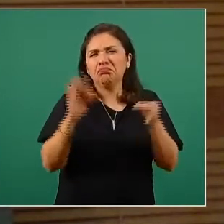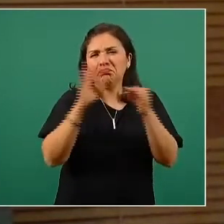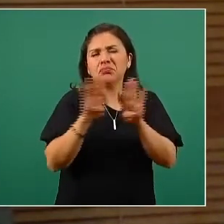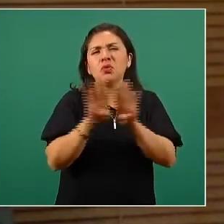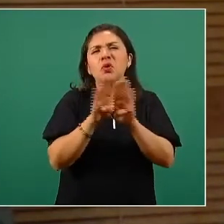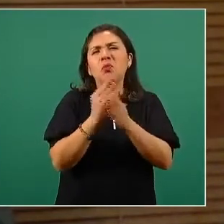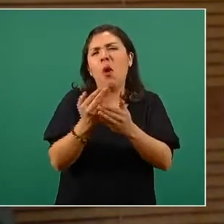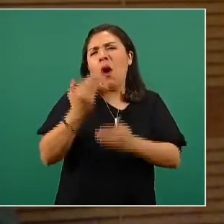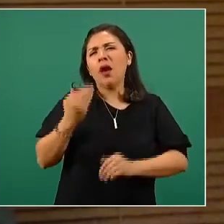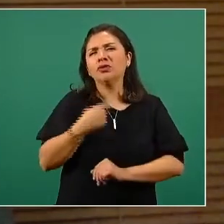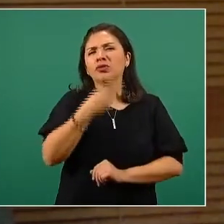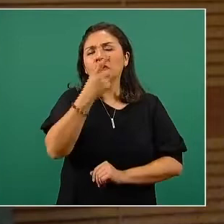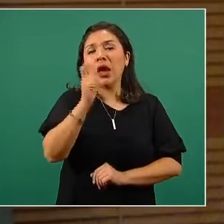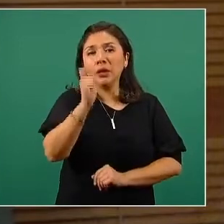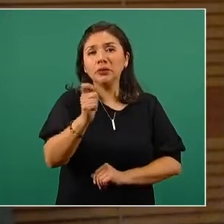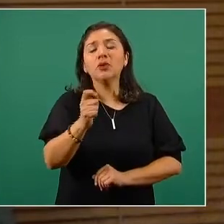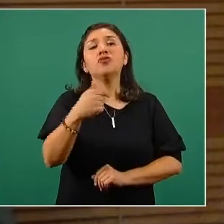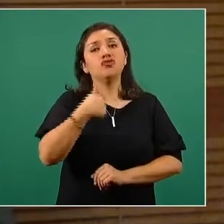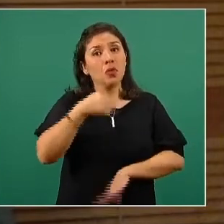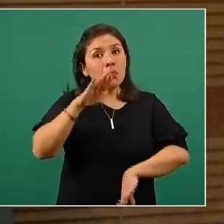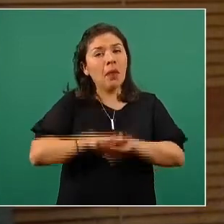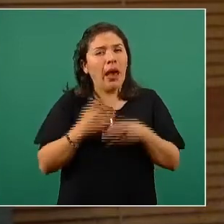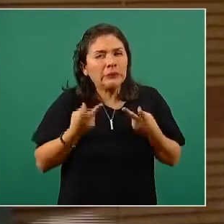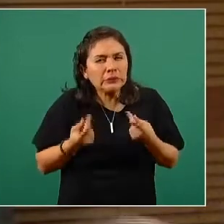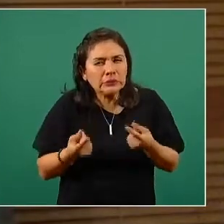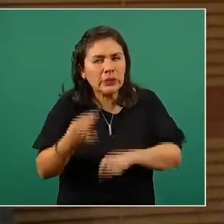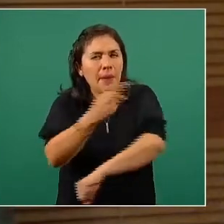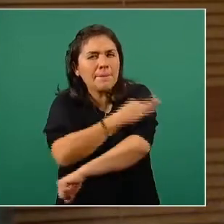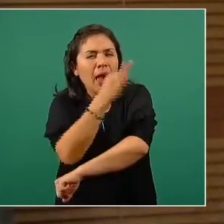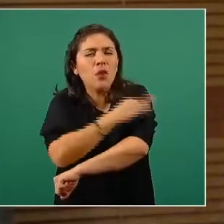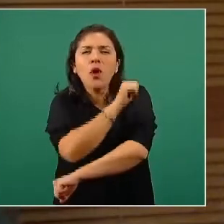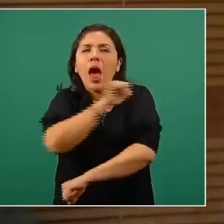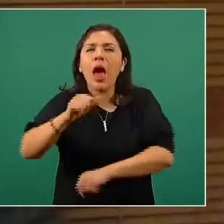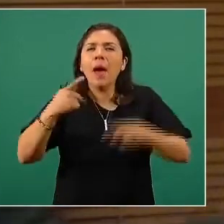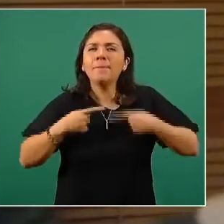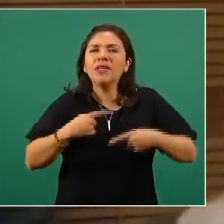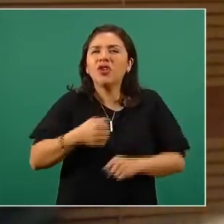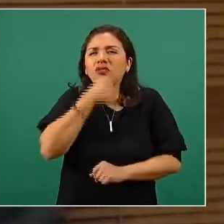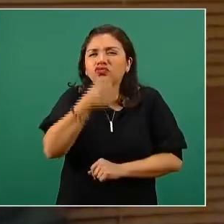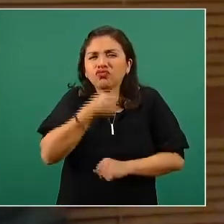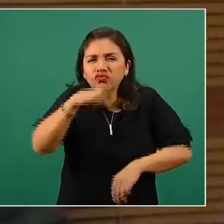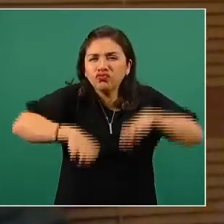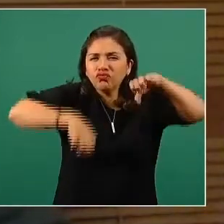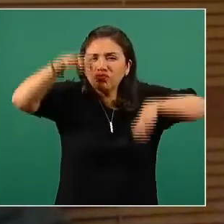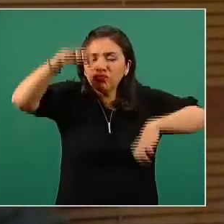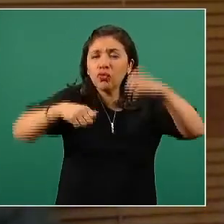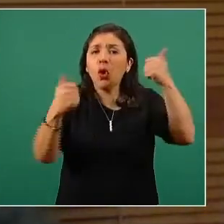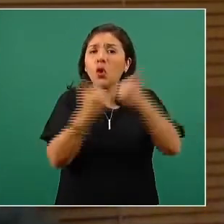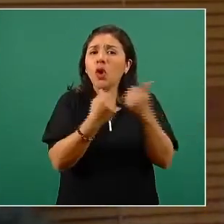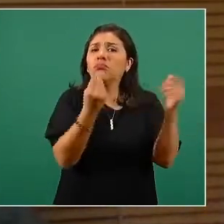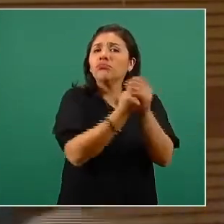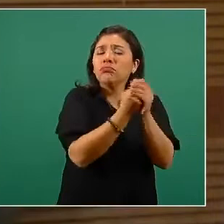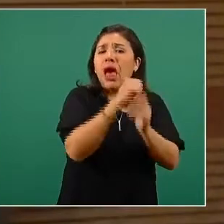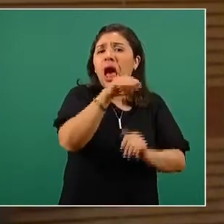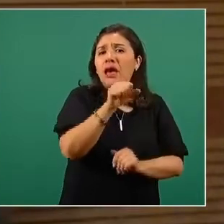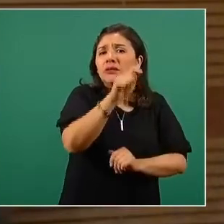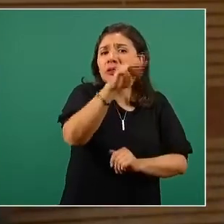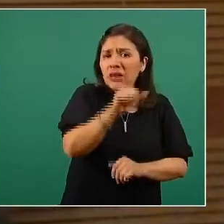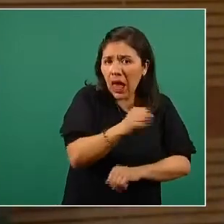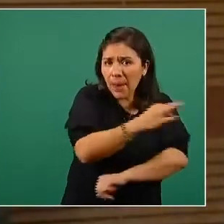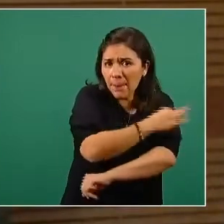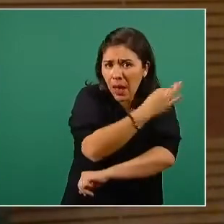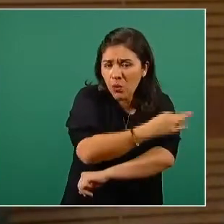hemos dicho, estamos activamente vacunando en adultos mayores, tanto con la vacuna AstraZeneca